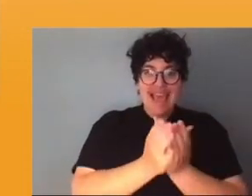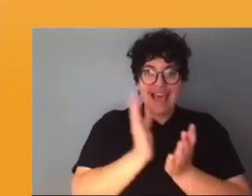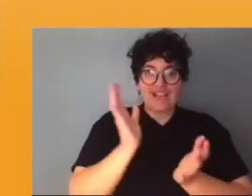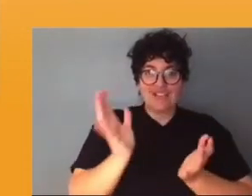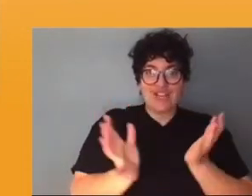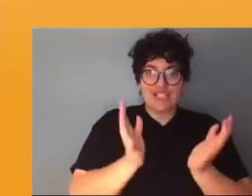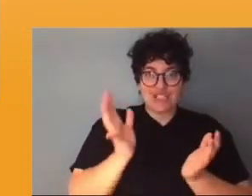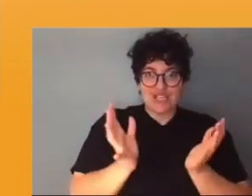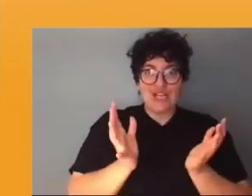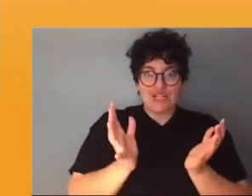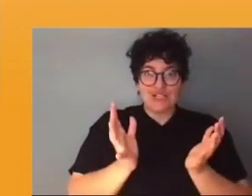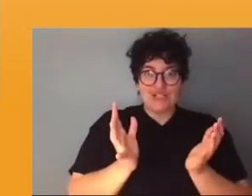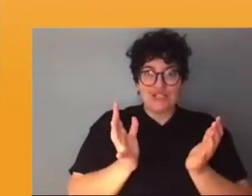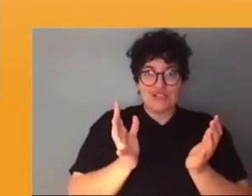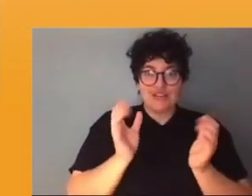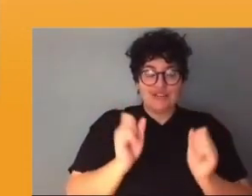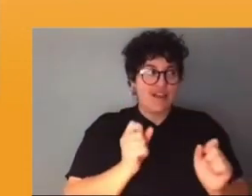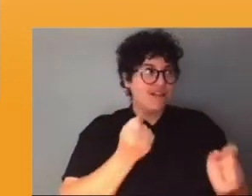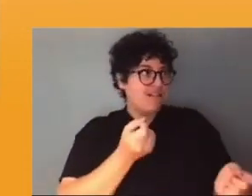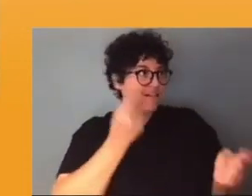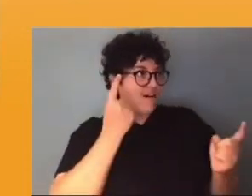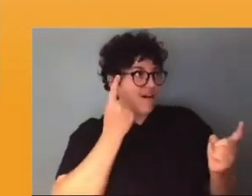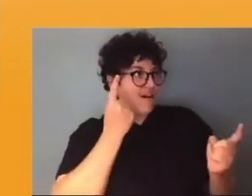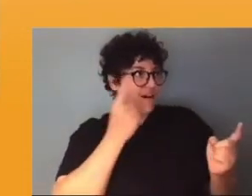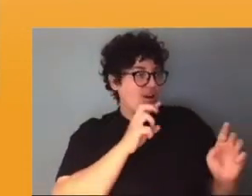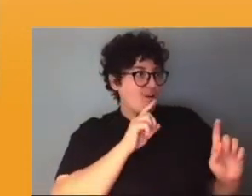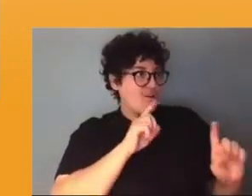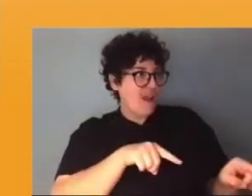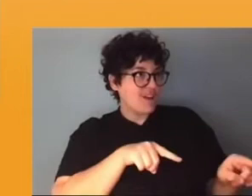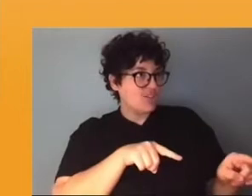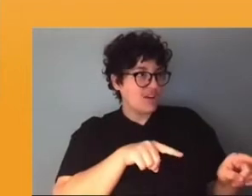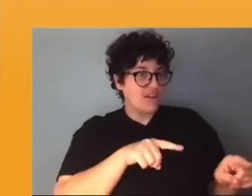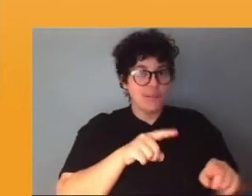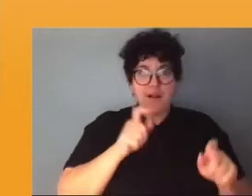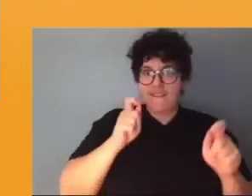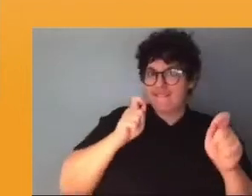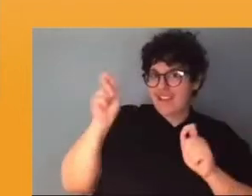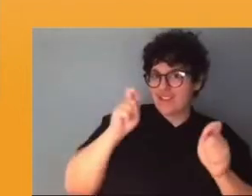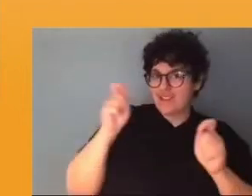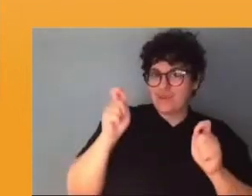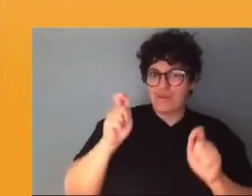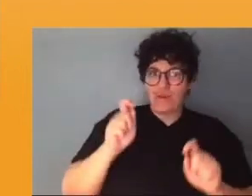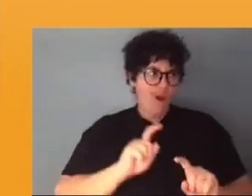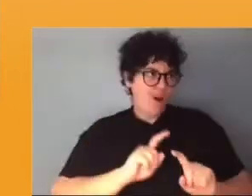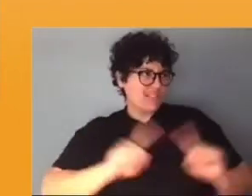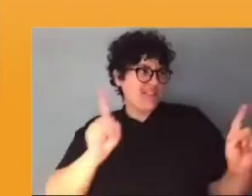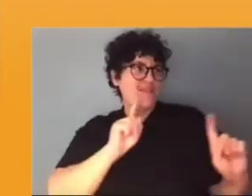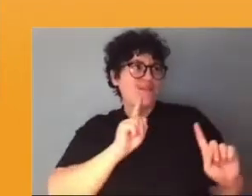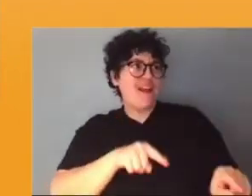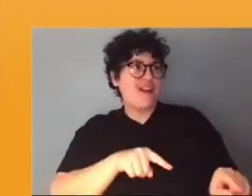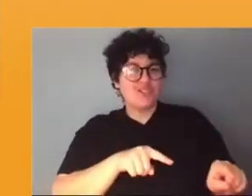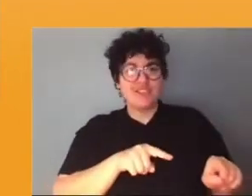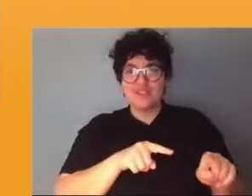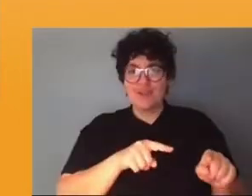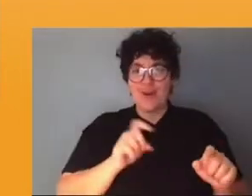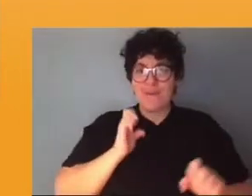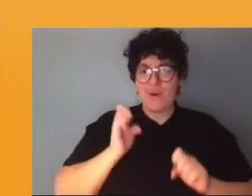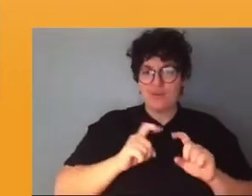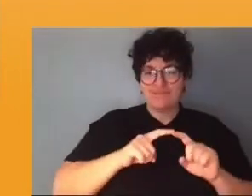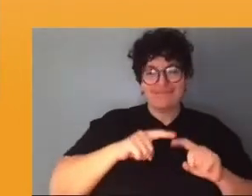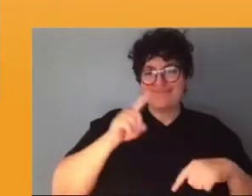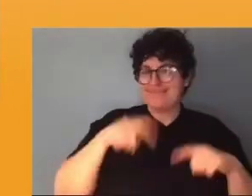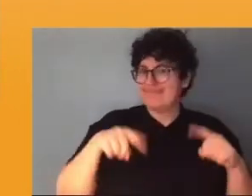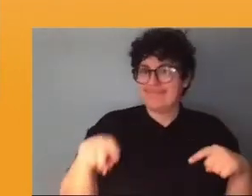puede inspirar una reacción y la expresión de la cara puede inspirar otra. Entonces, las emociones tan diversas dentro del baile y esos